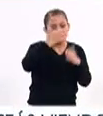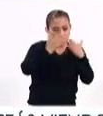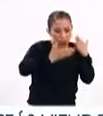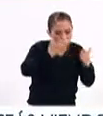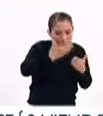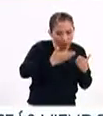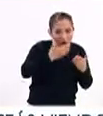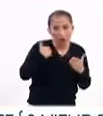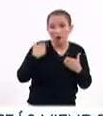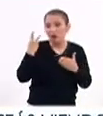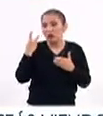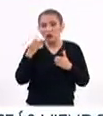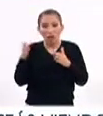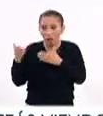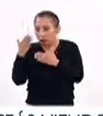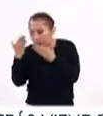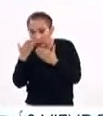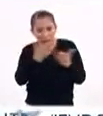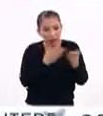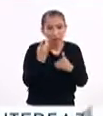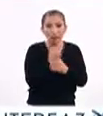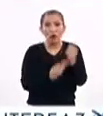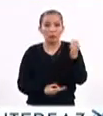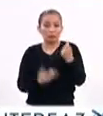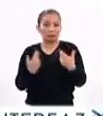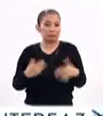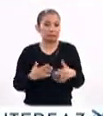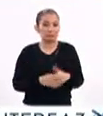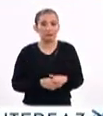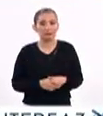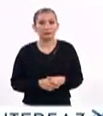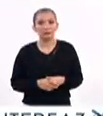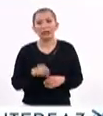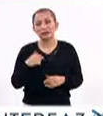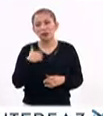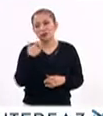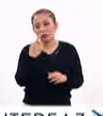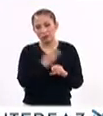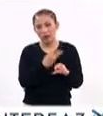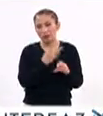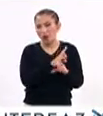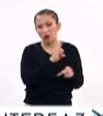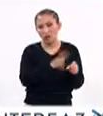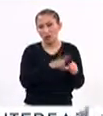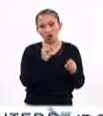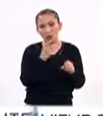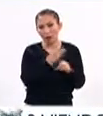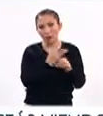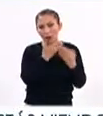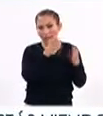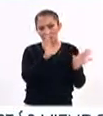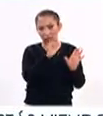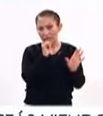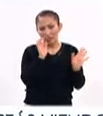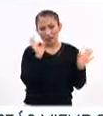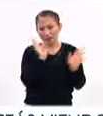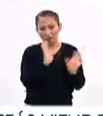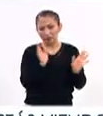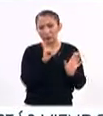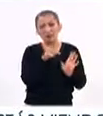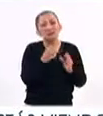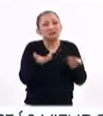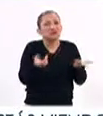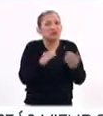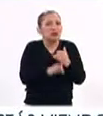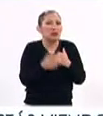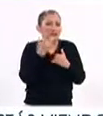estudio por los dos lados. Pero sí, yo hice mi bachillerato normal, no hice preparatoria abierta ni nada, porque al